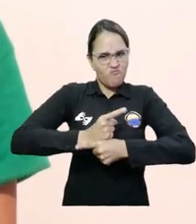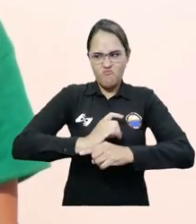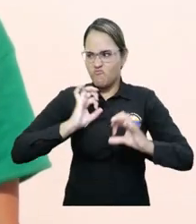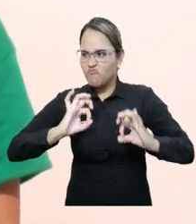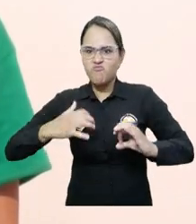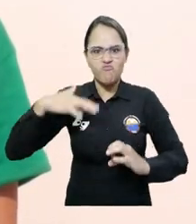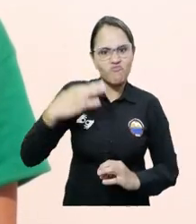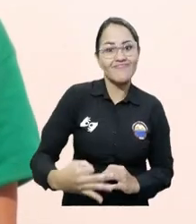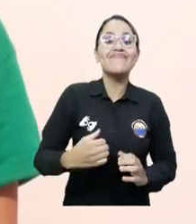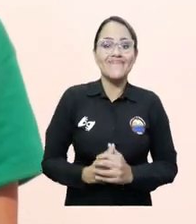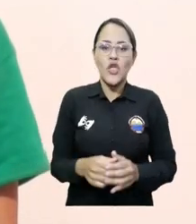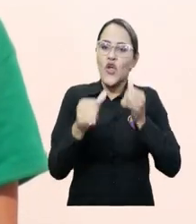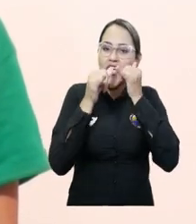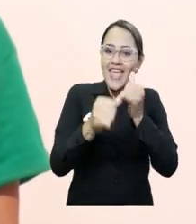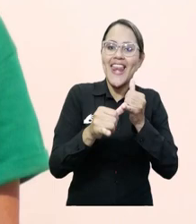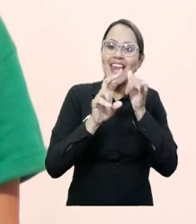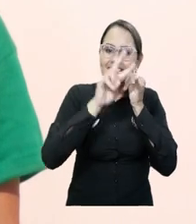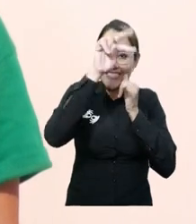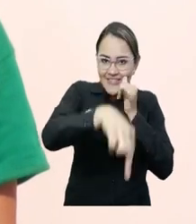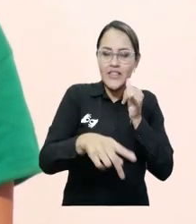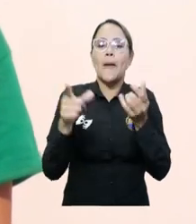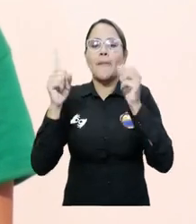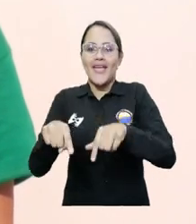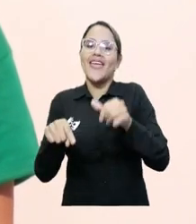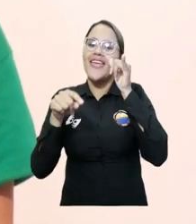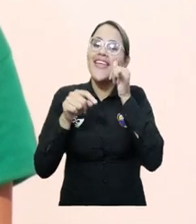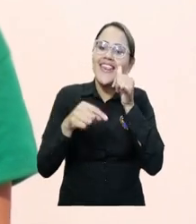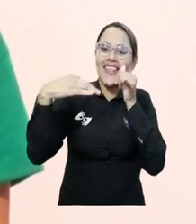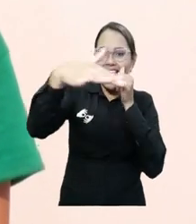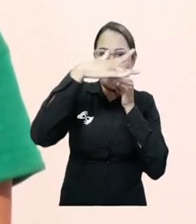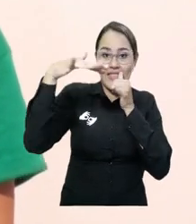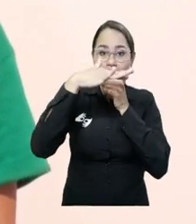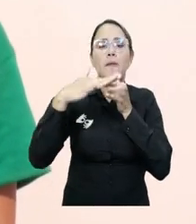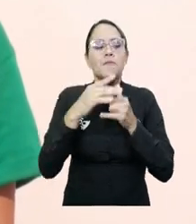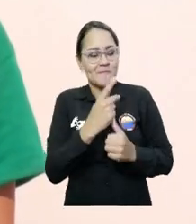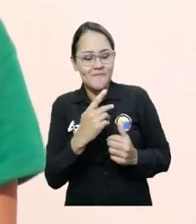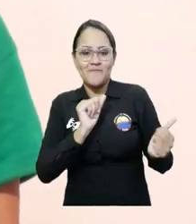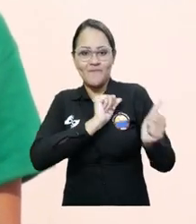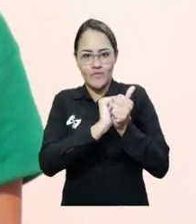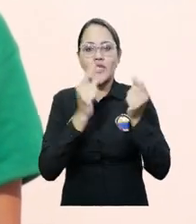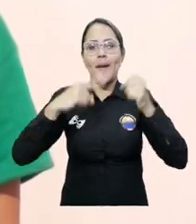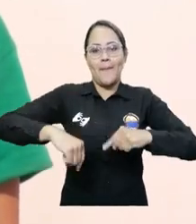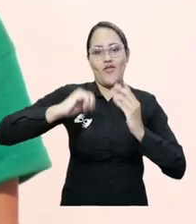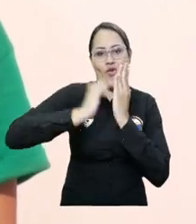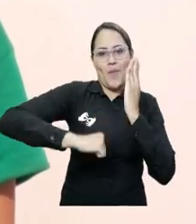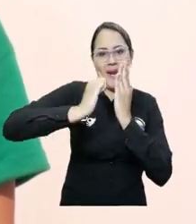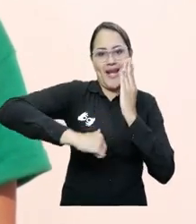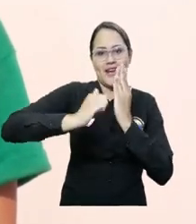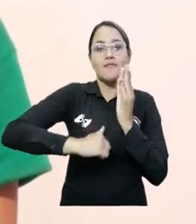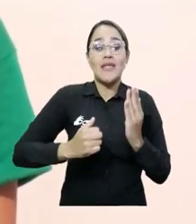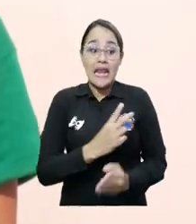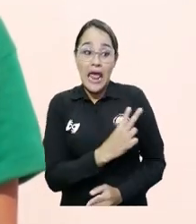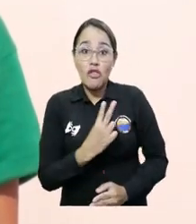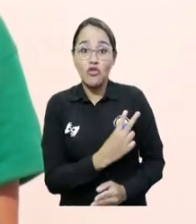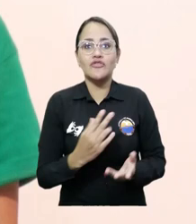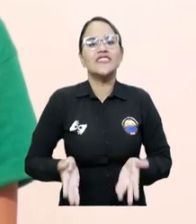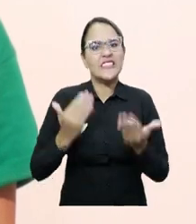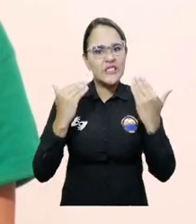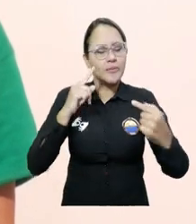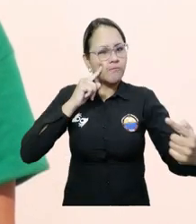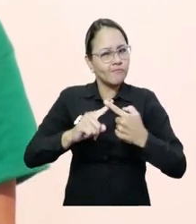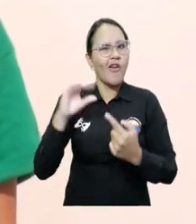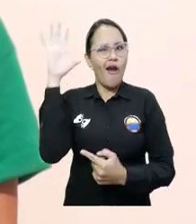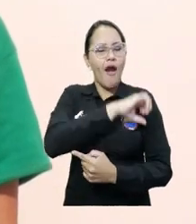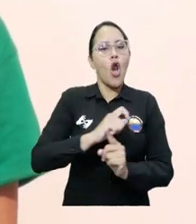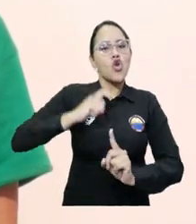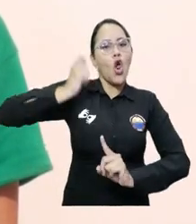Civil e Ingeniería Ambiental y Sanitaria. Al igual que mi compañera, soy normalista superior, lo que nos ha permitido vivir desde el rol docente y el rol